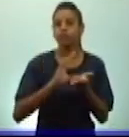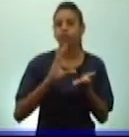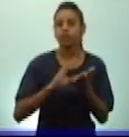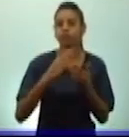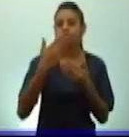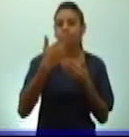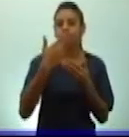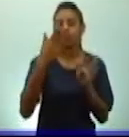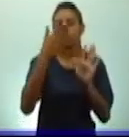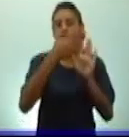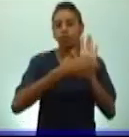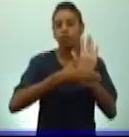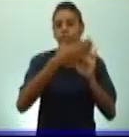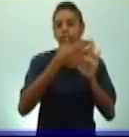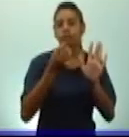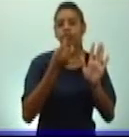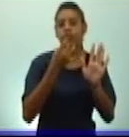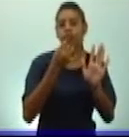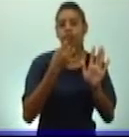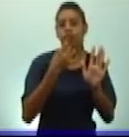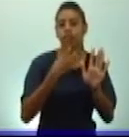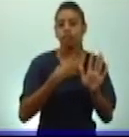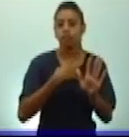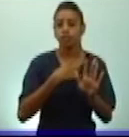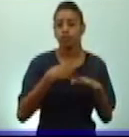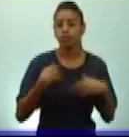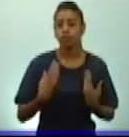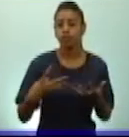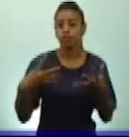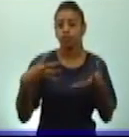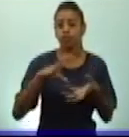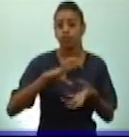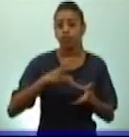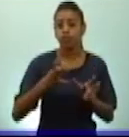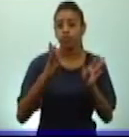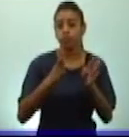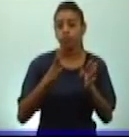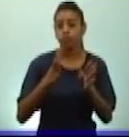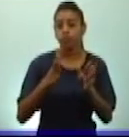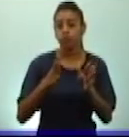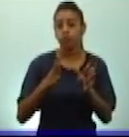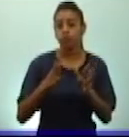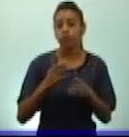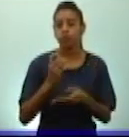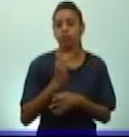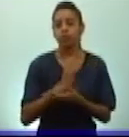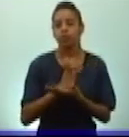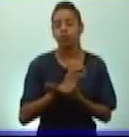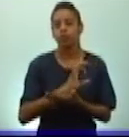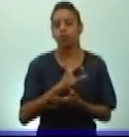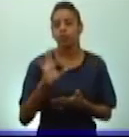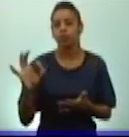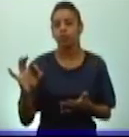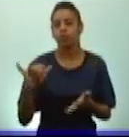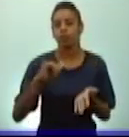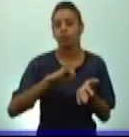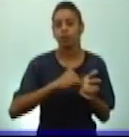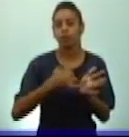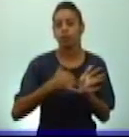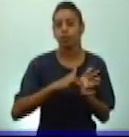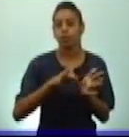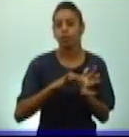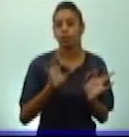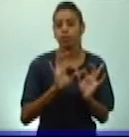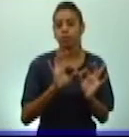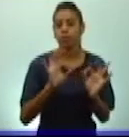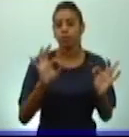carátula verde pertenece a los estudiantes que forman parte de las instituciones educativas donde hoy se